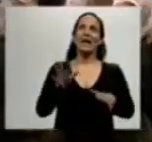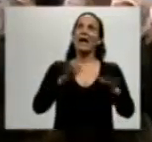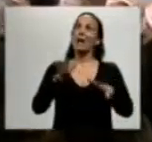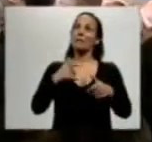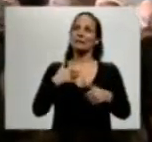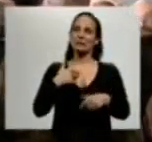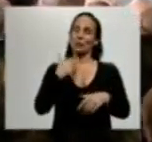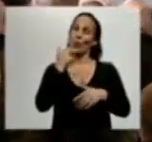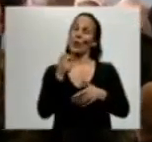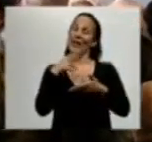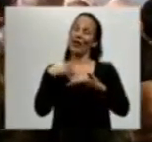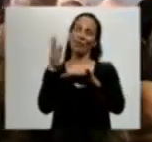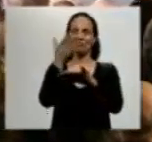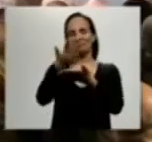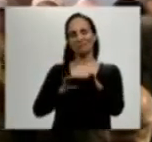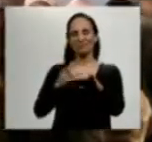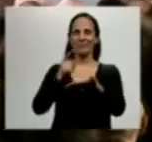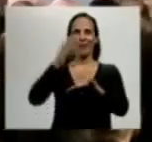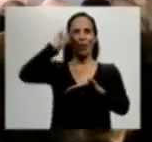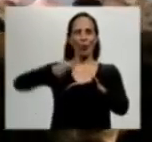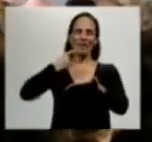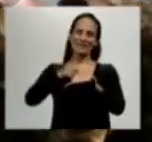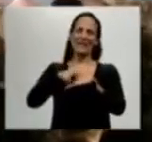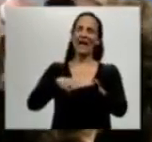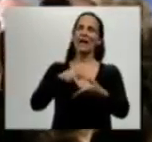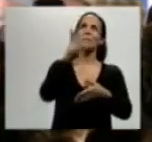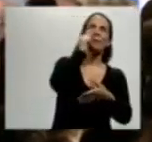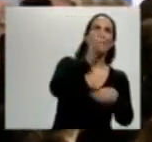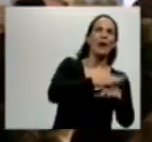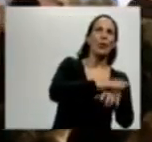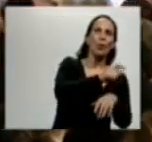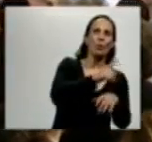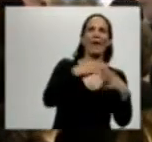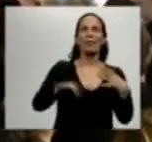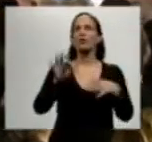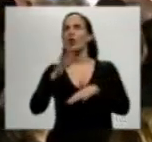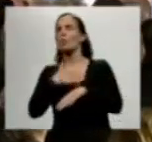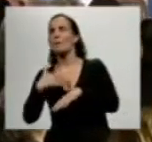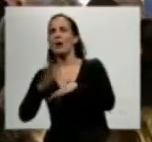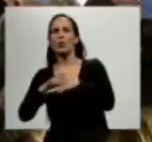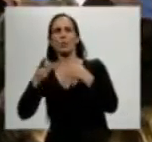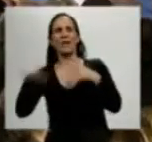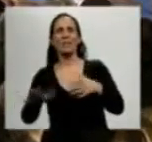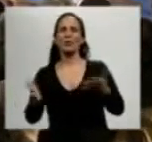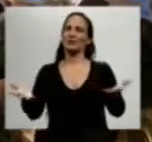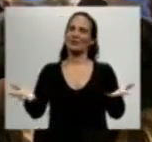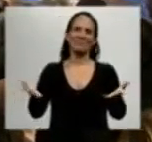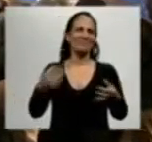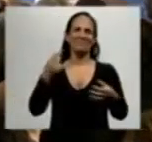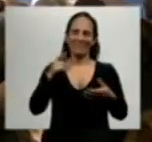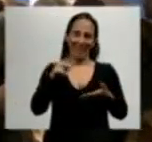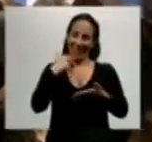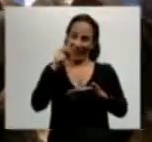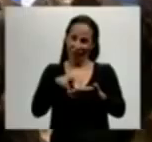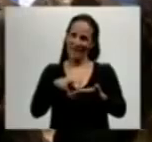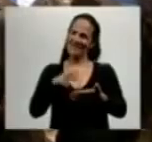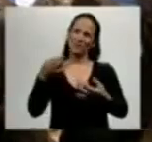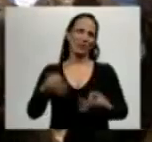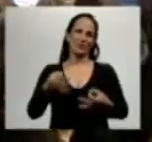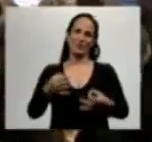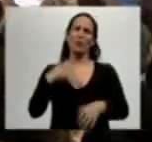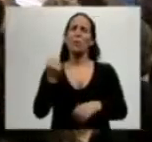hijo lea que su padre o su madre fueron los culpables del divorcio. Me parece que lo que es importante es que ese hijo